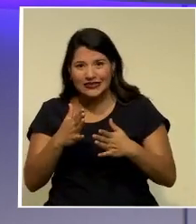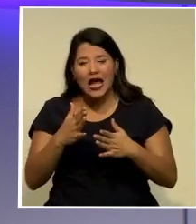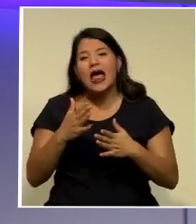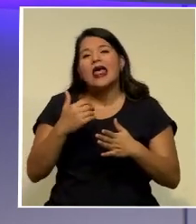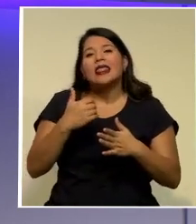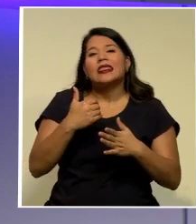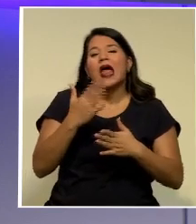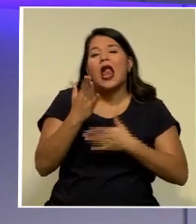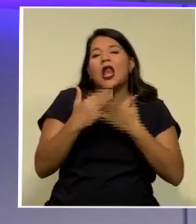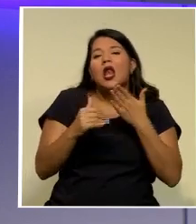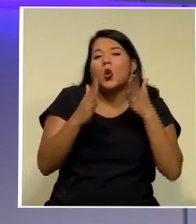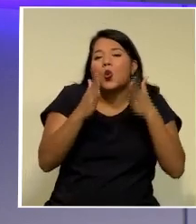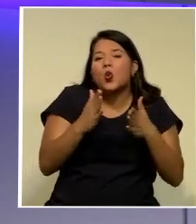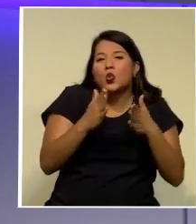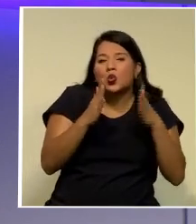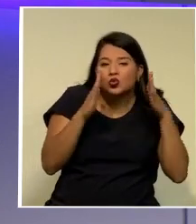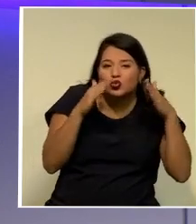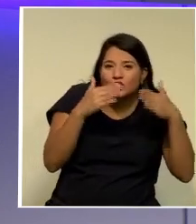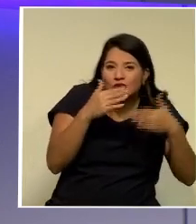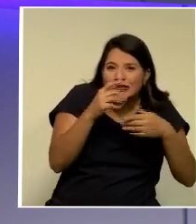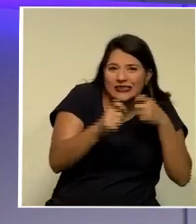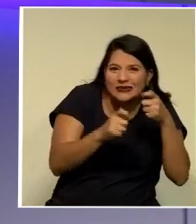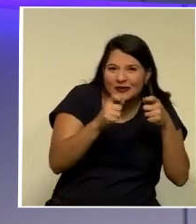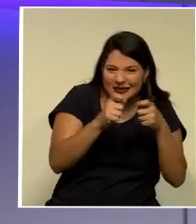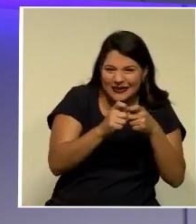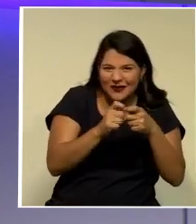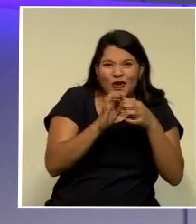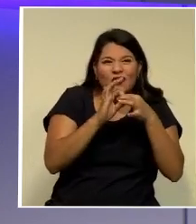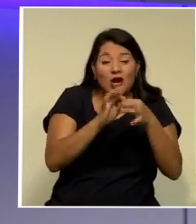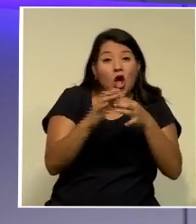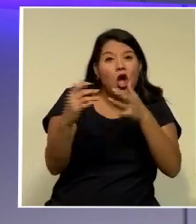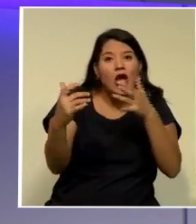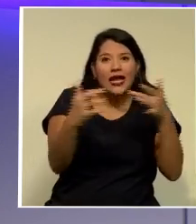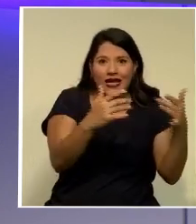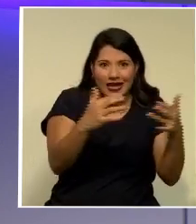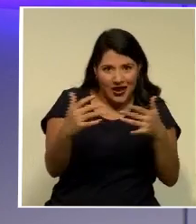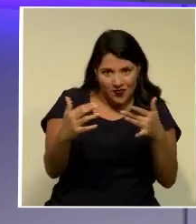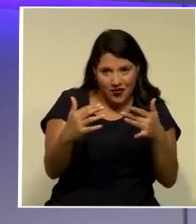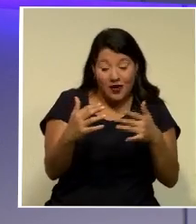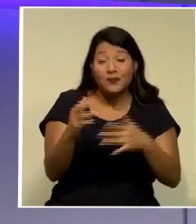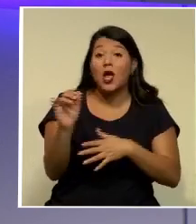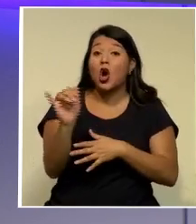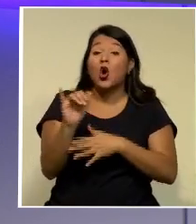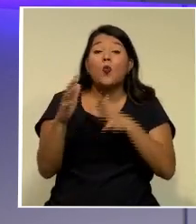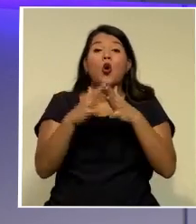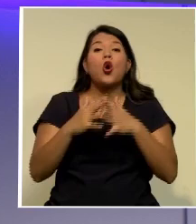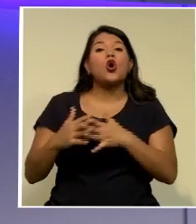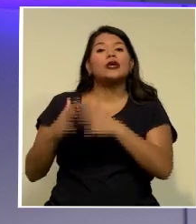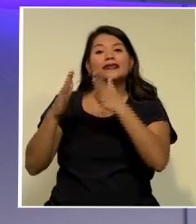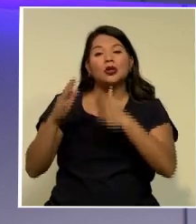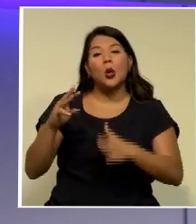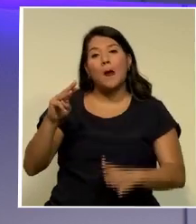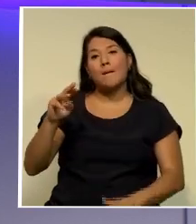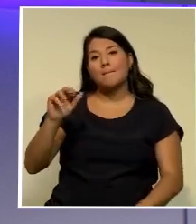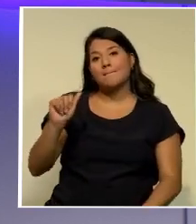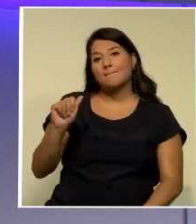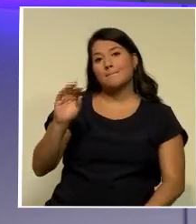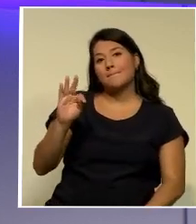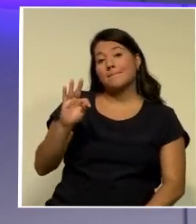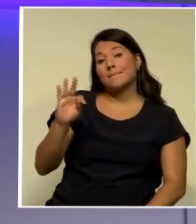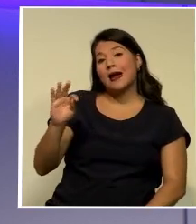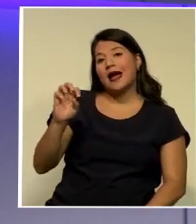Uno de los padres, de los pioneros de la fotografía de guerra fue el estadounidense Matthew Brady, quien